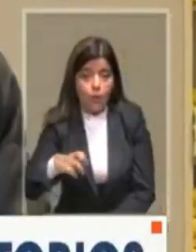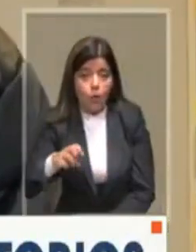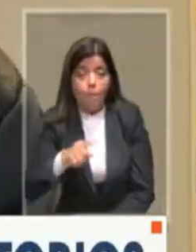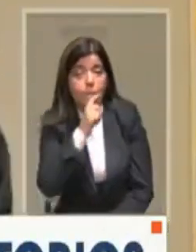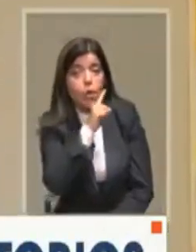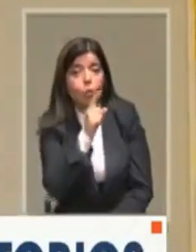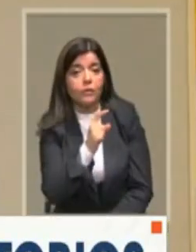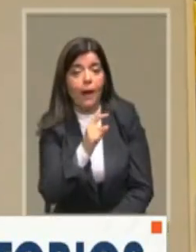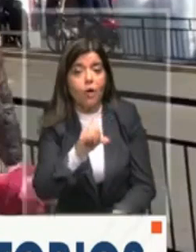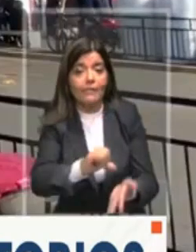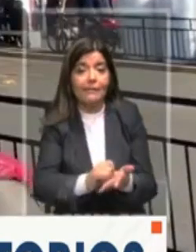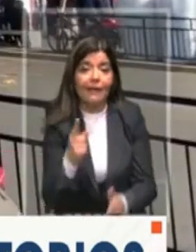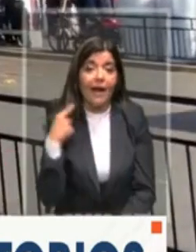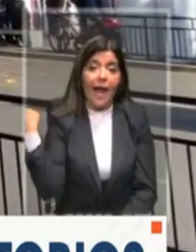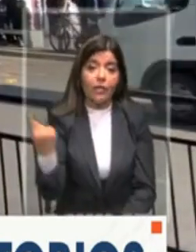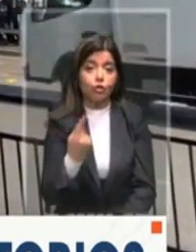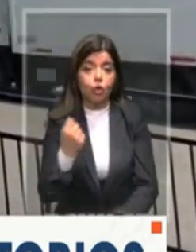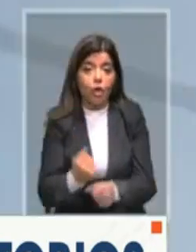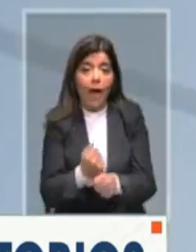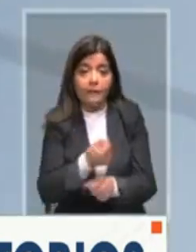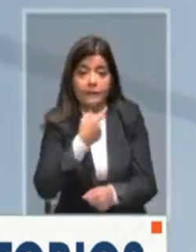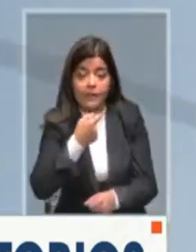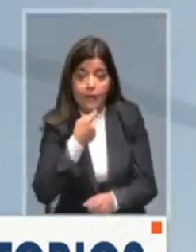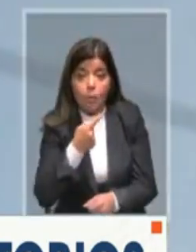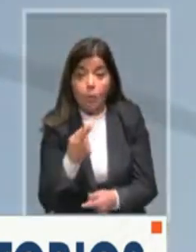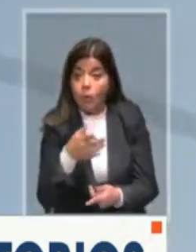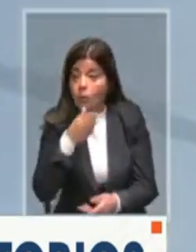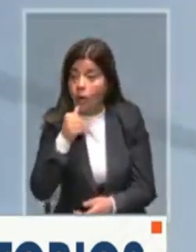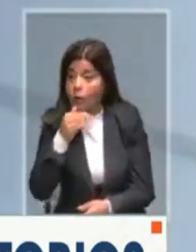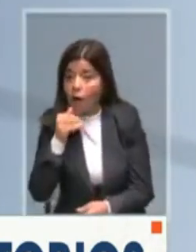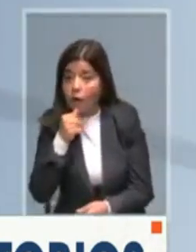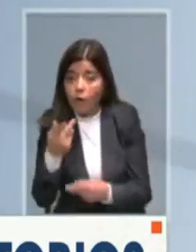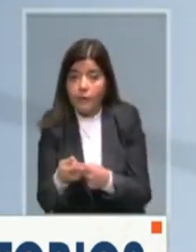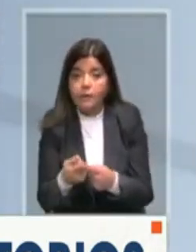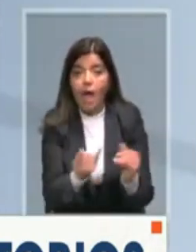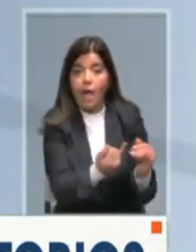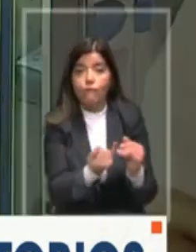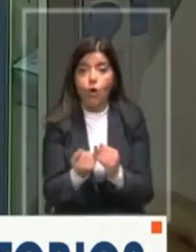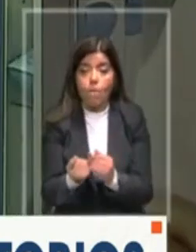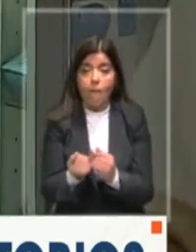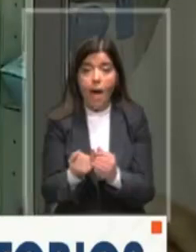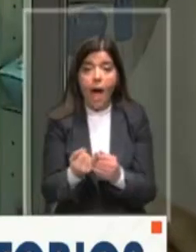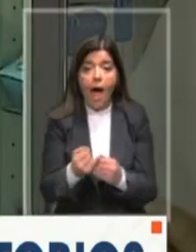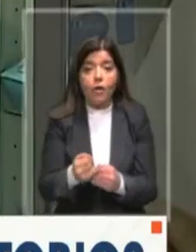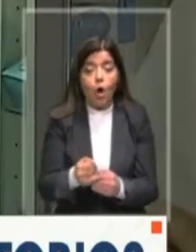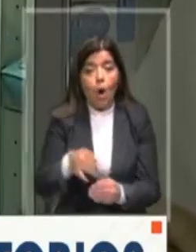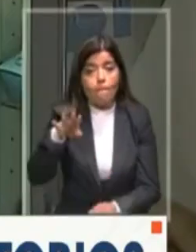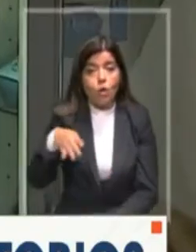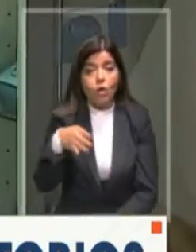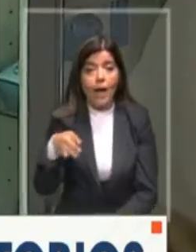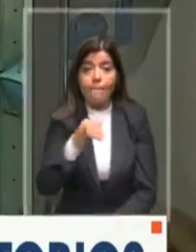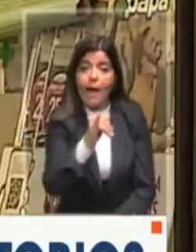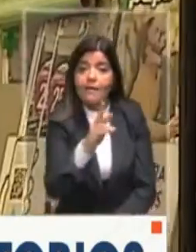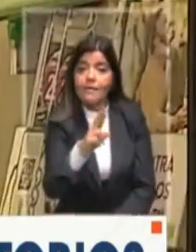de Abastecimiento sobre un eventual quiebre de stock de prednisona. Nos informaron que mediante el programa IRA-ERA se ha abastecido